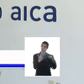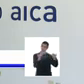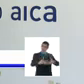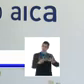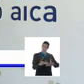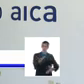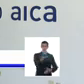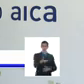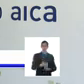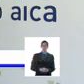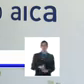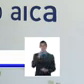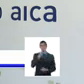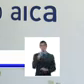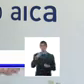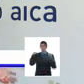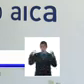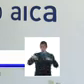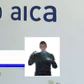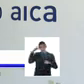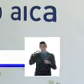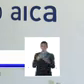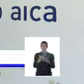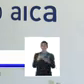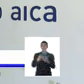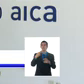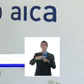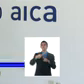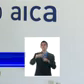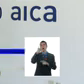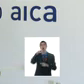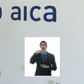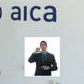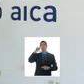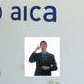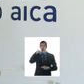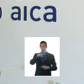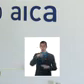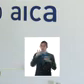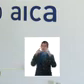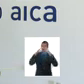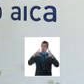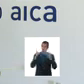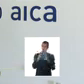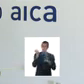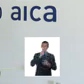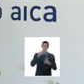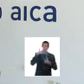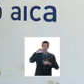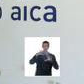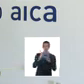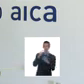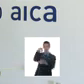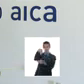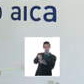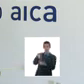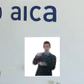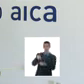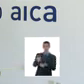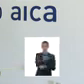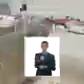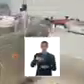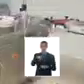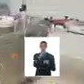que tiene AICA en la actualidad. Recién inaugurada hace menos de un mes, duplica sus capacidades de producción, sobre todo